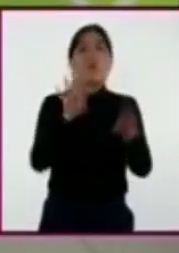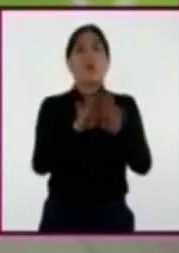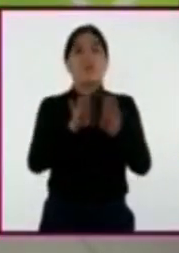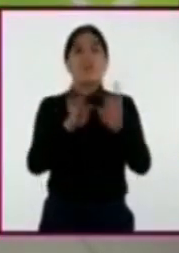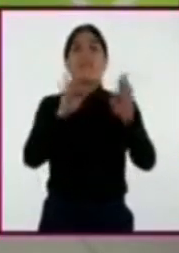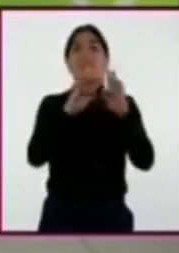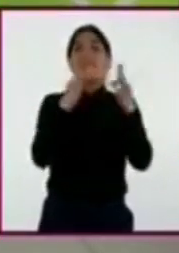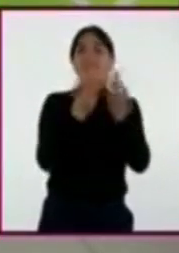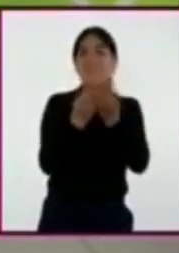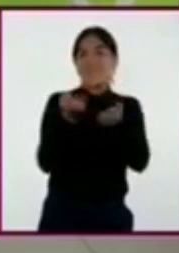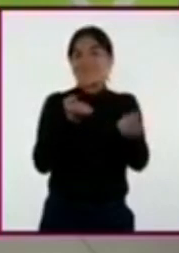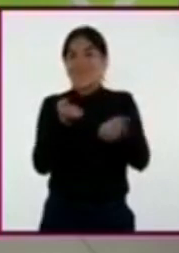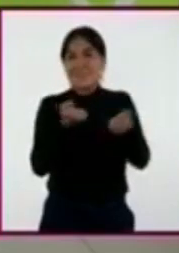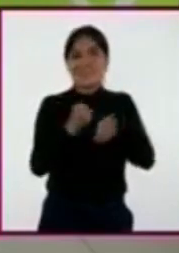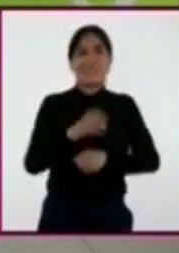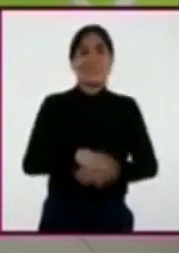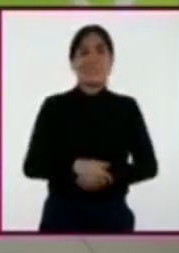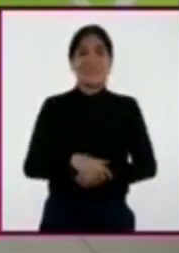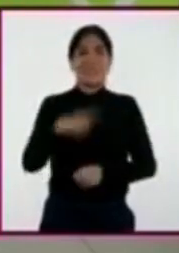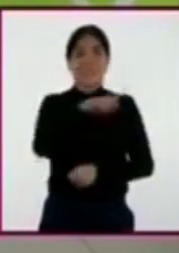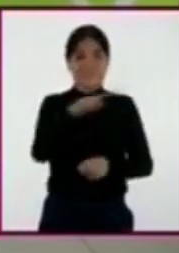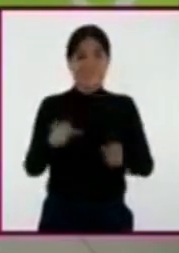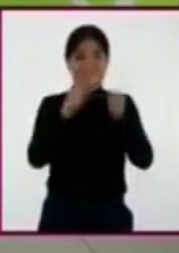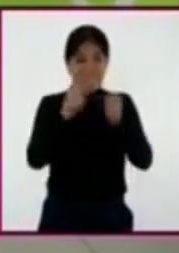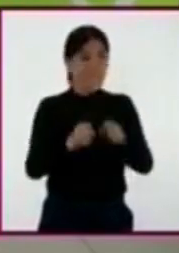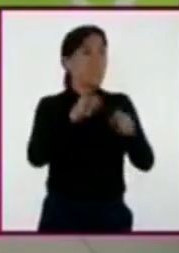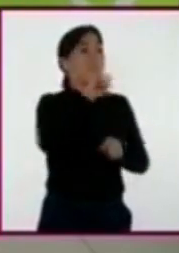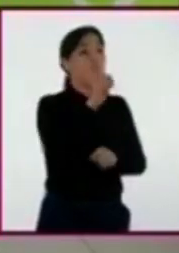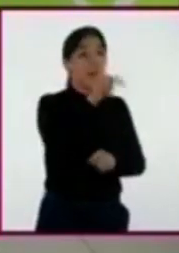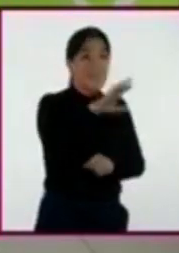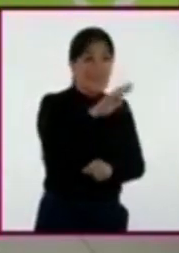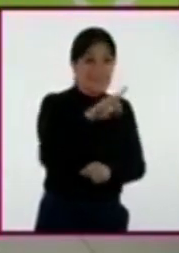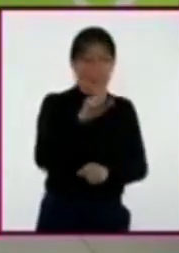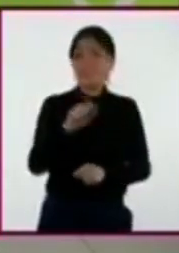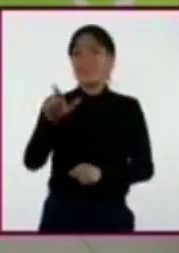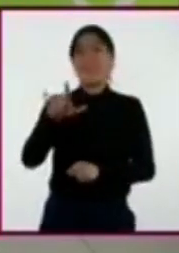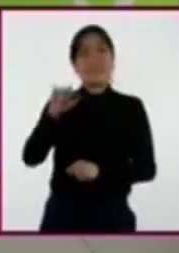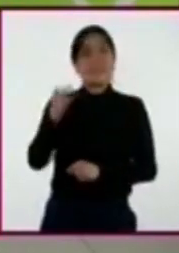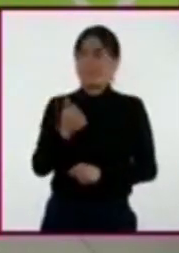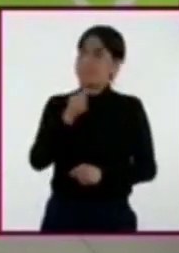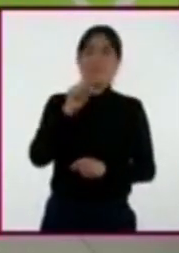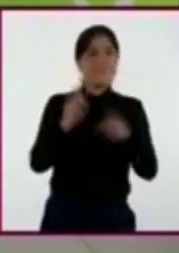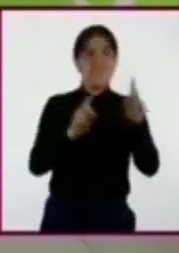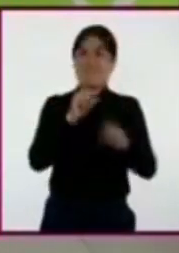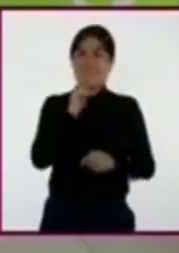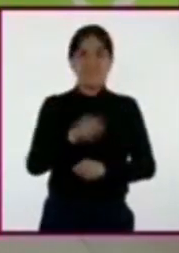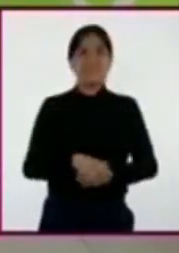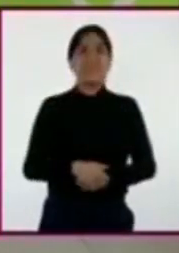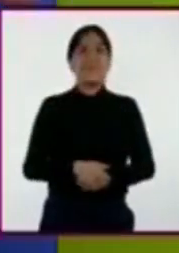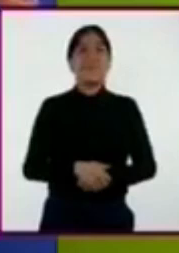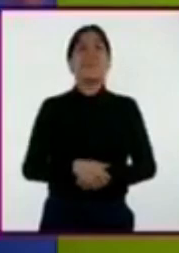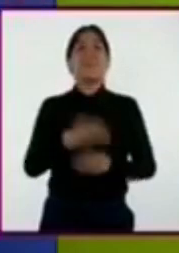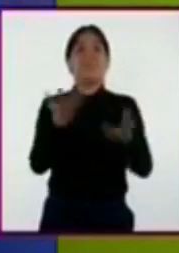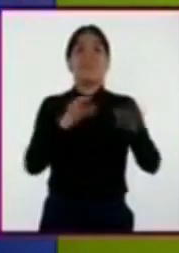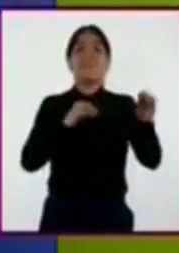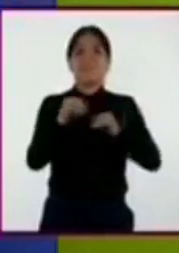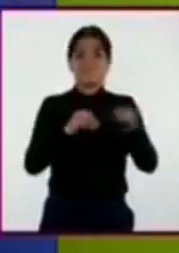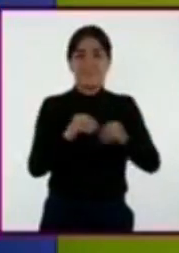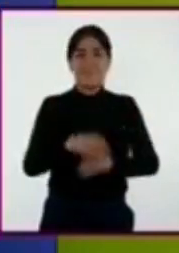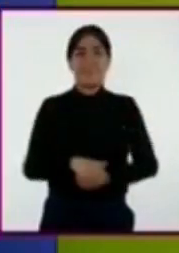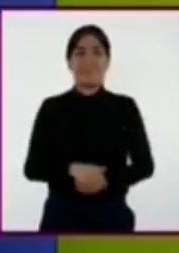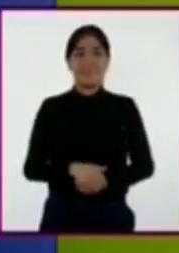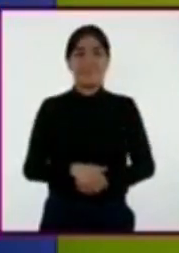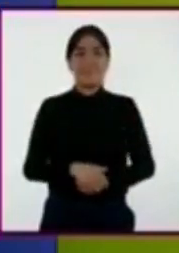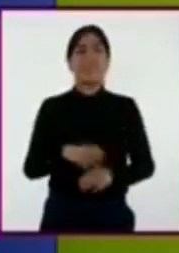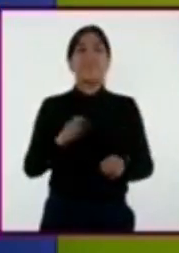la finta. ¿Alguna duda, Juan Carlos, Leslie? Ninguna. Perfecto, entonces hacemos